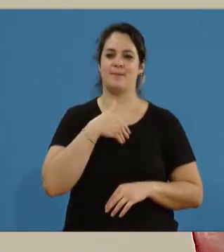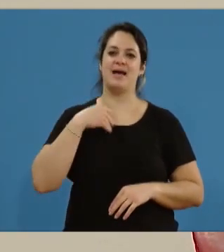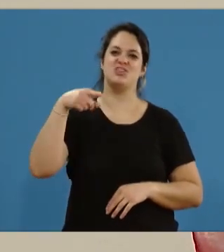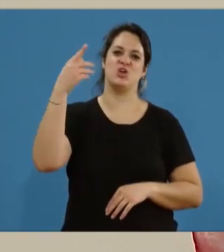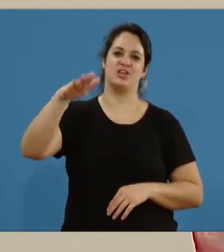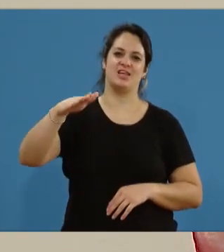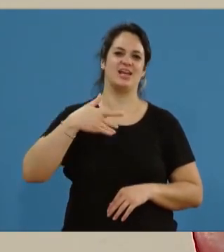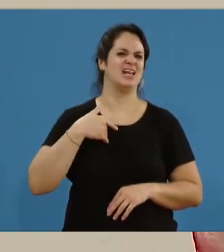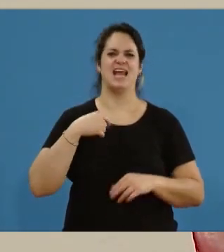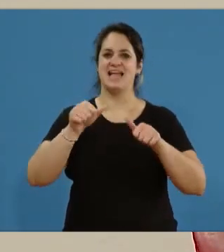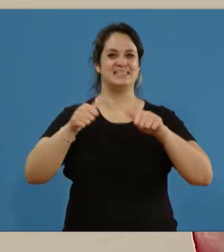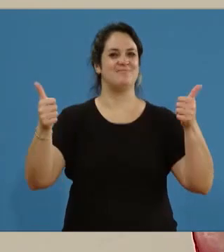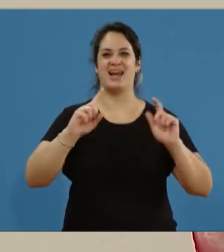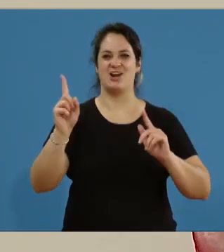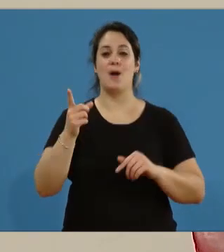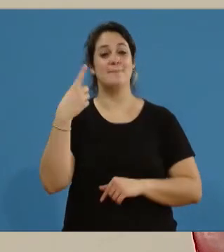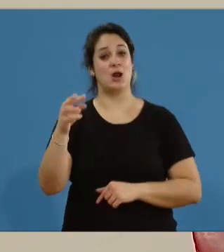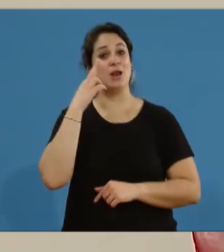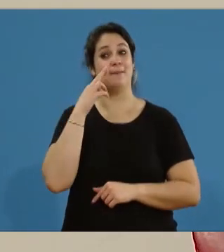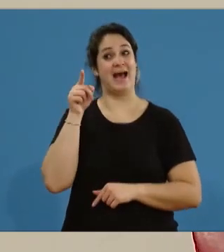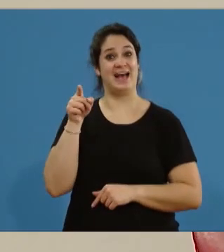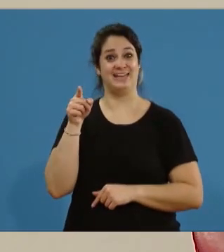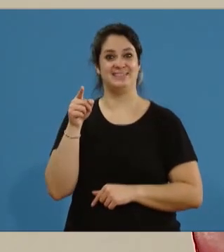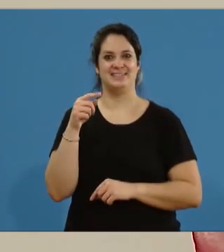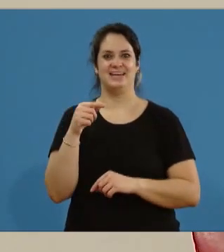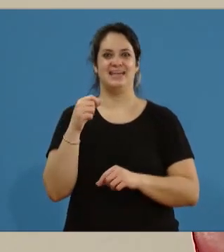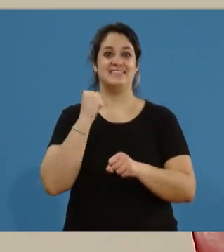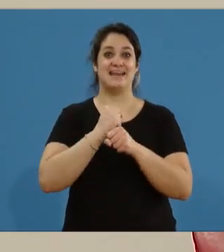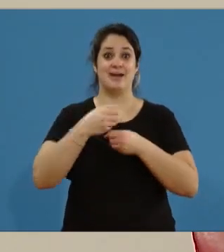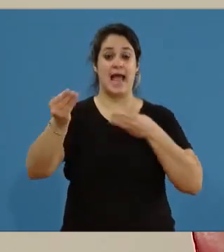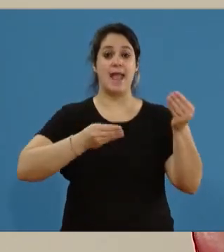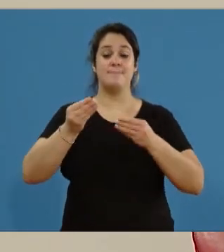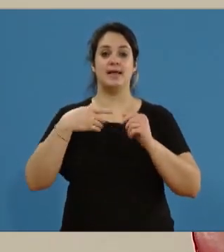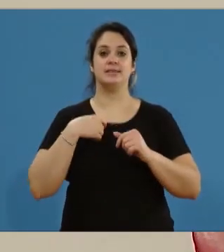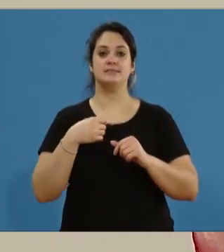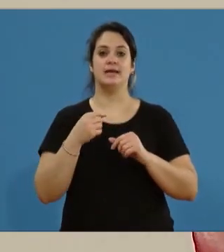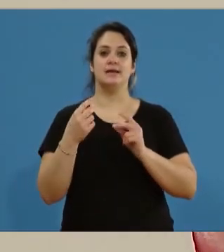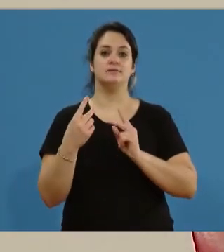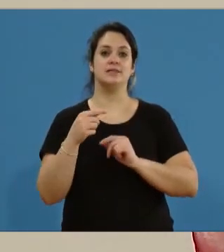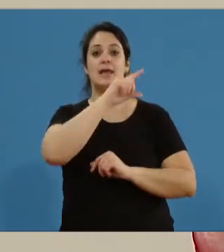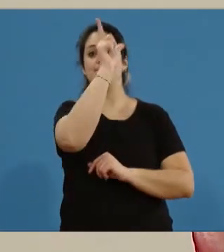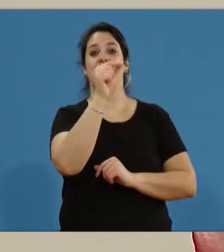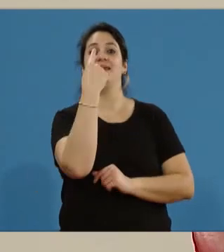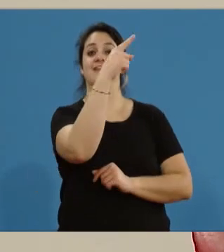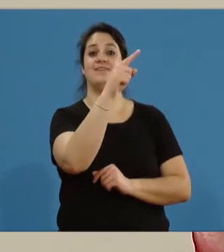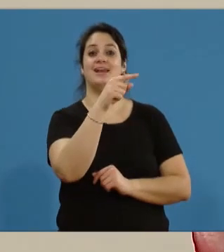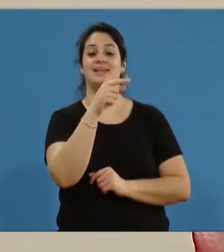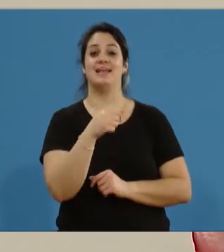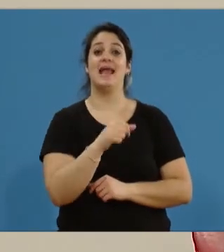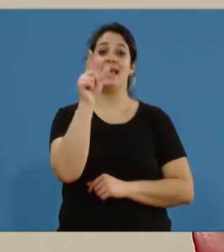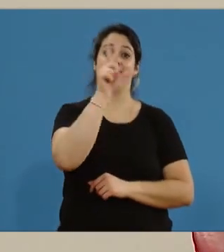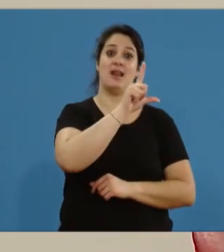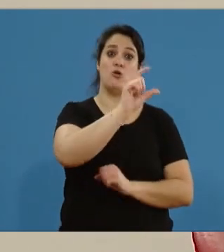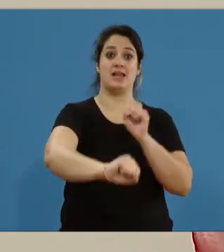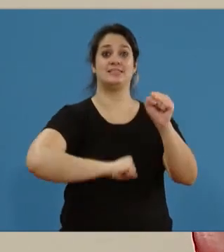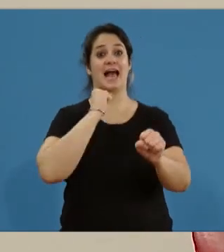no están separados, pero el papá trabaja en una empresa que está en otro país. Vuela